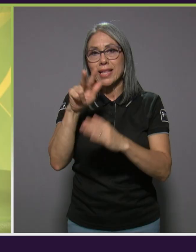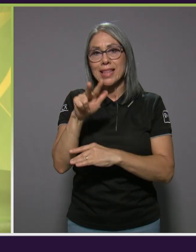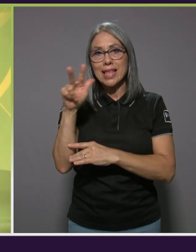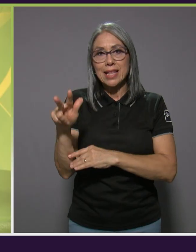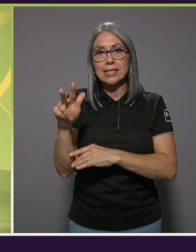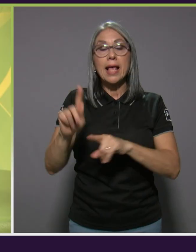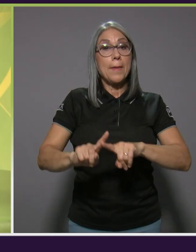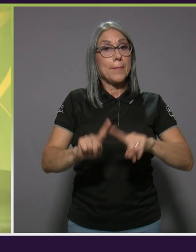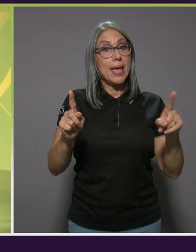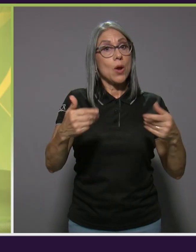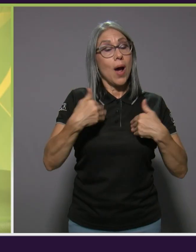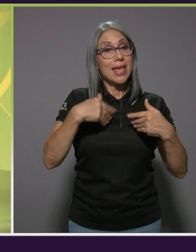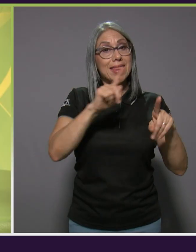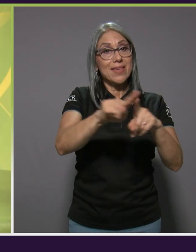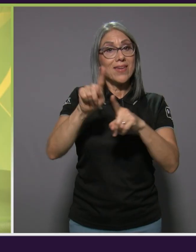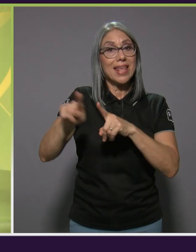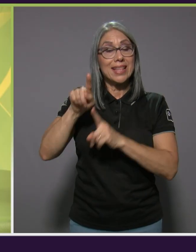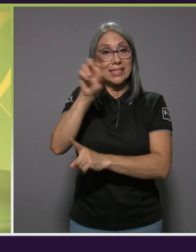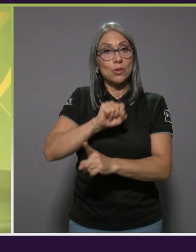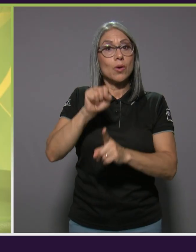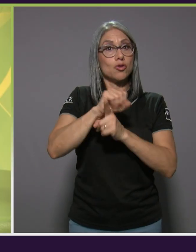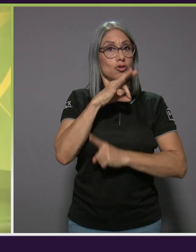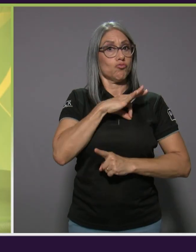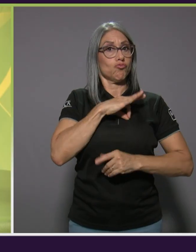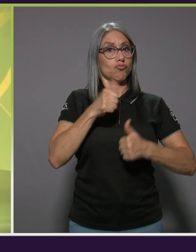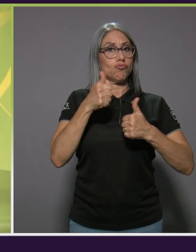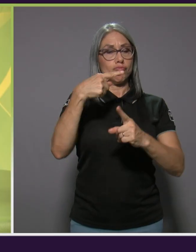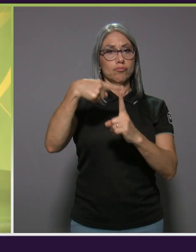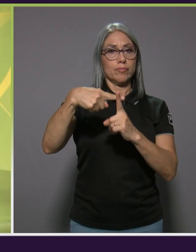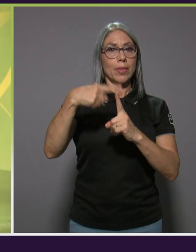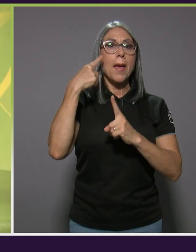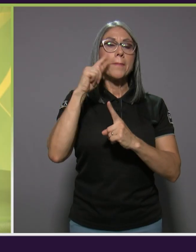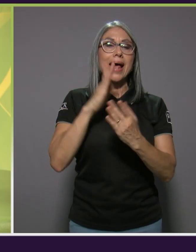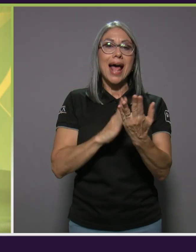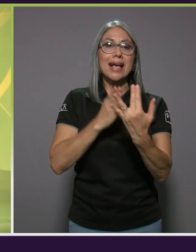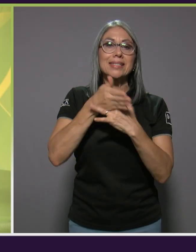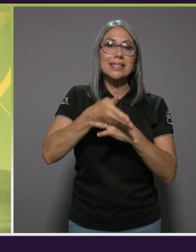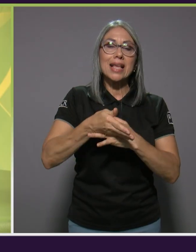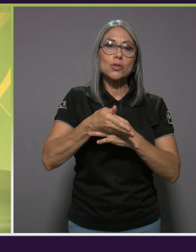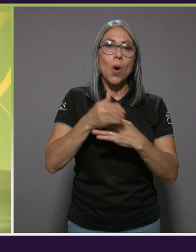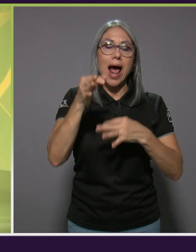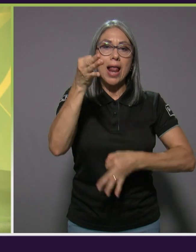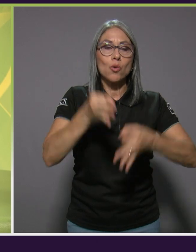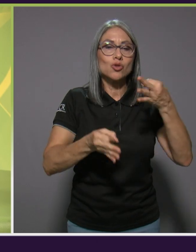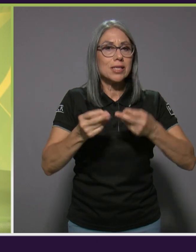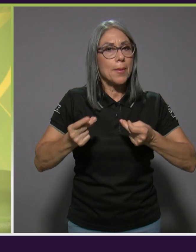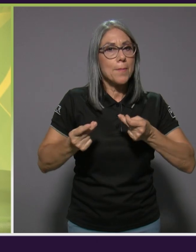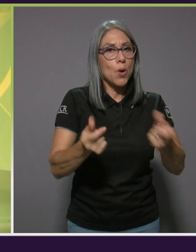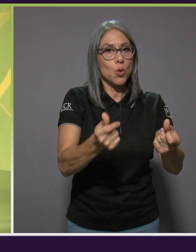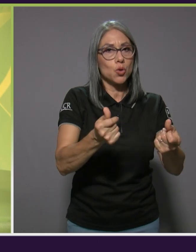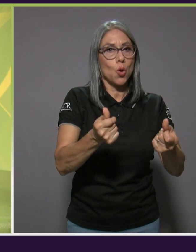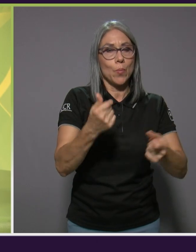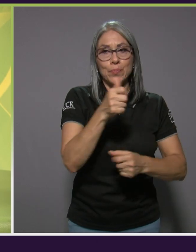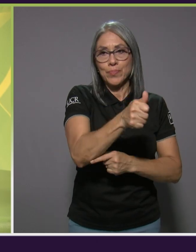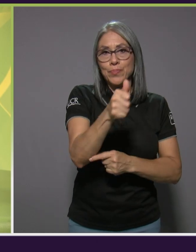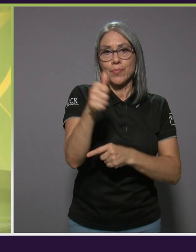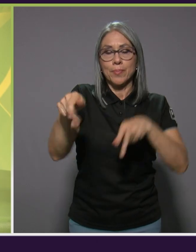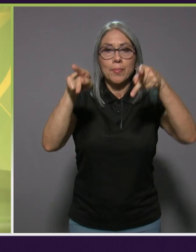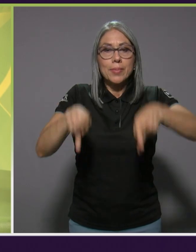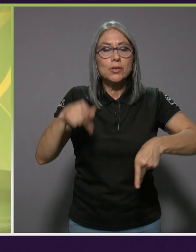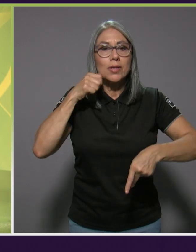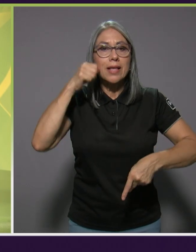una serie de acciones afirmativas para el acceso pronto, ¿verdad?, a la justicia por parte de las personas adultas mayores. En el